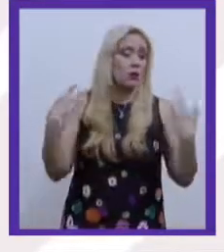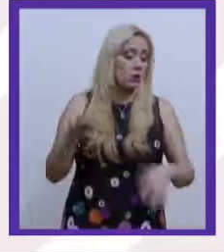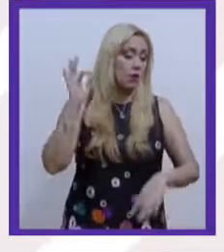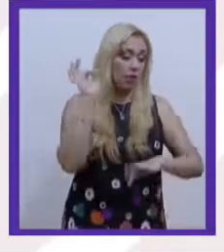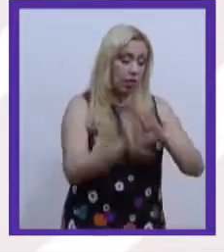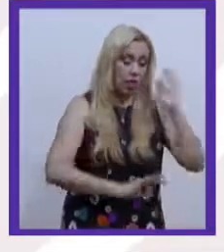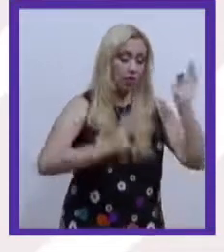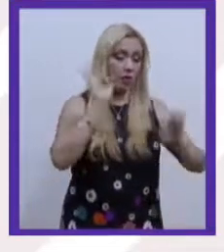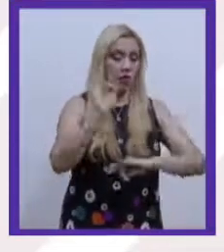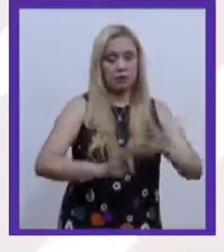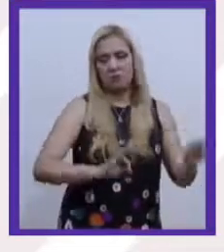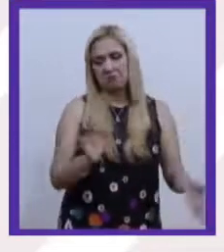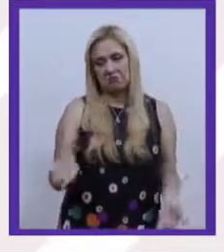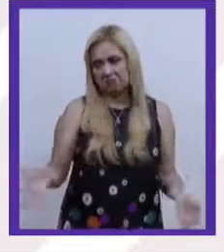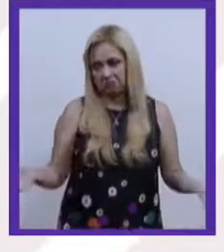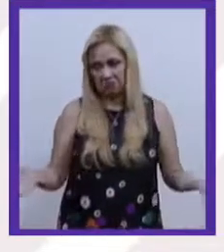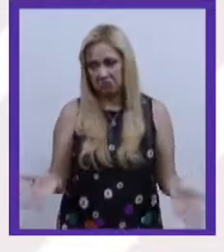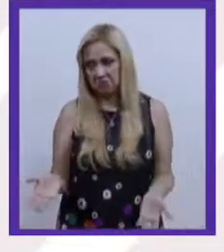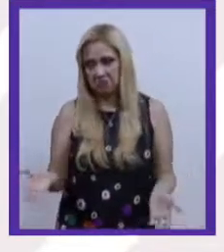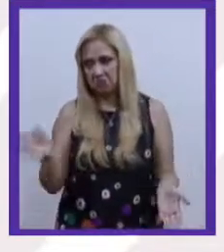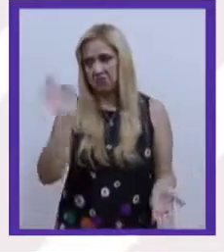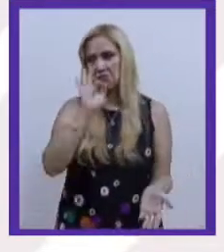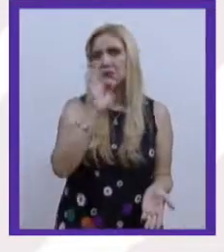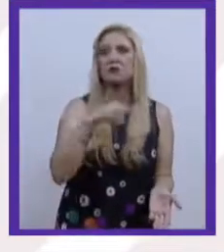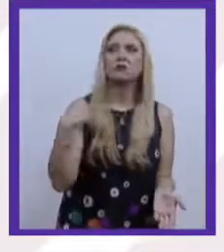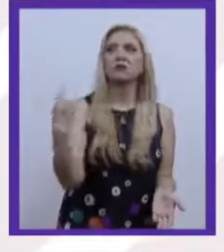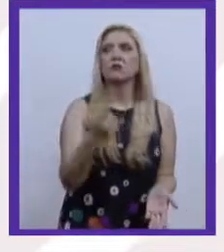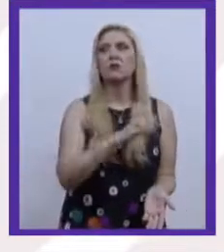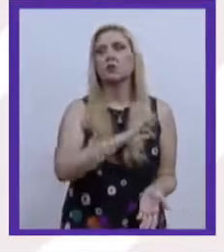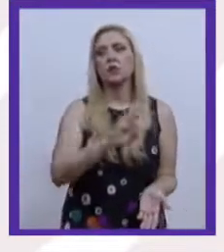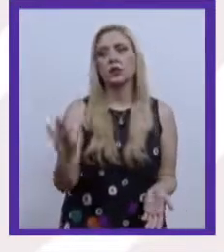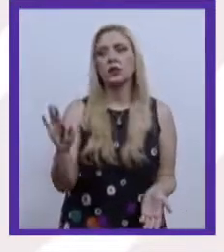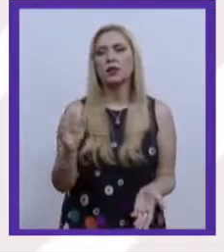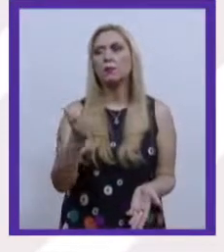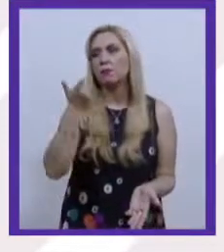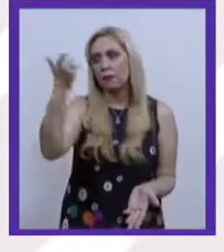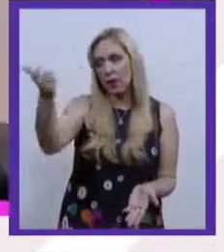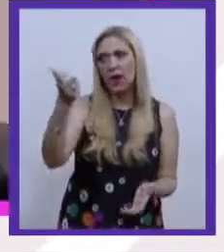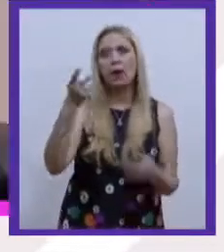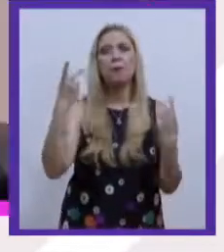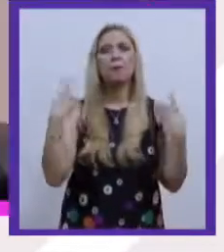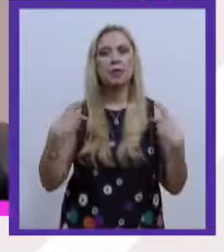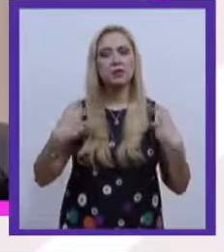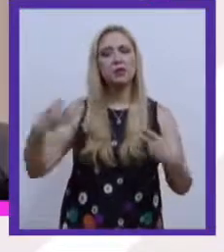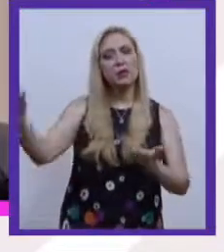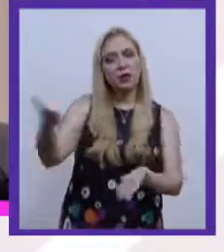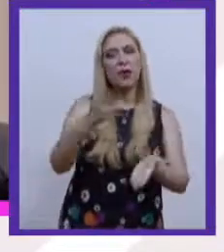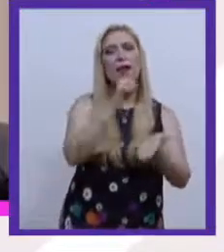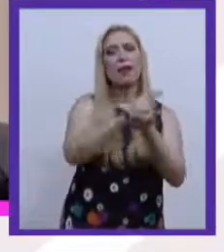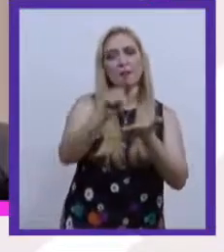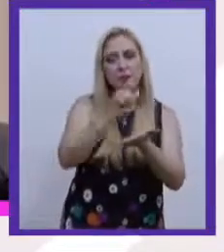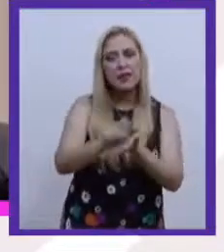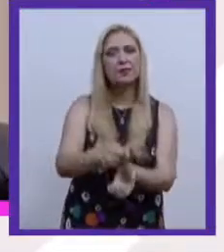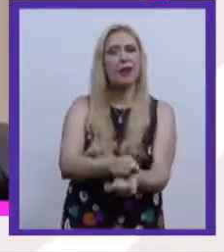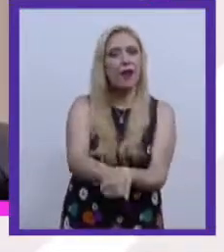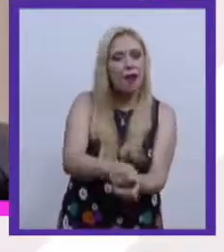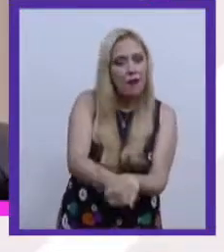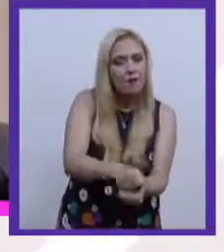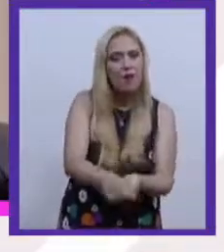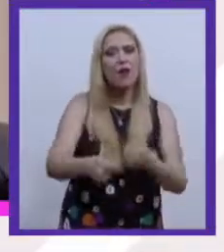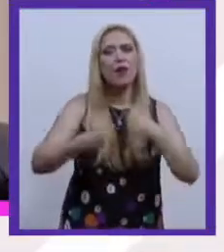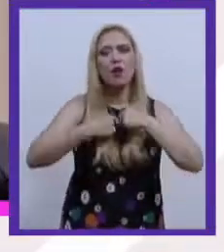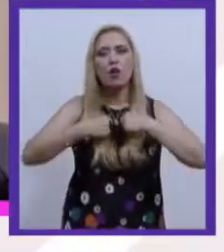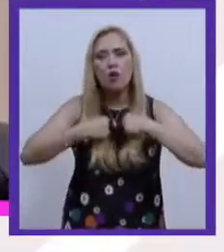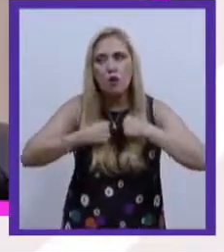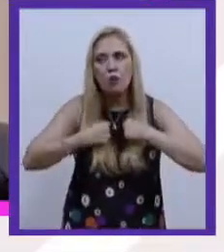cuidados. Efectivamente, quizás algunas tenemos la posibilidad de pagar por quien haga la limpieza, lave la ropa, etcétera.